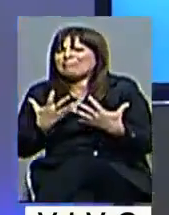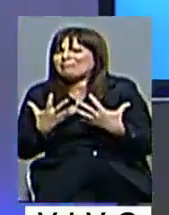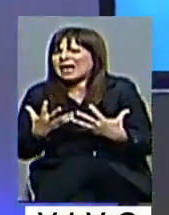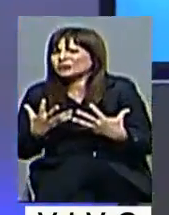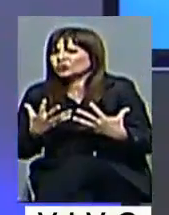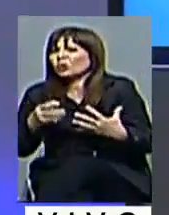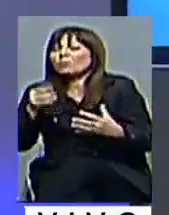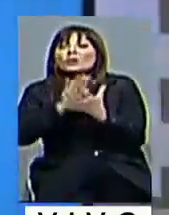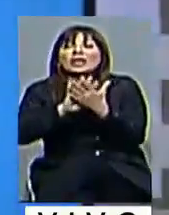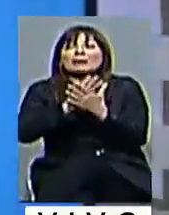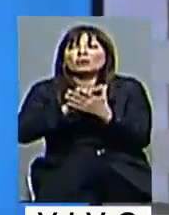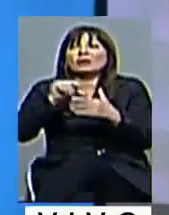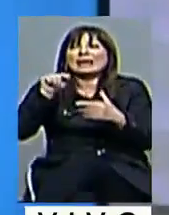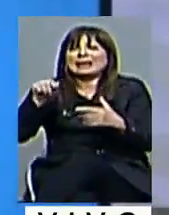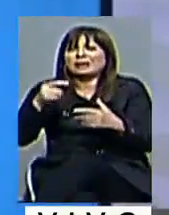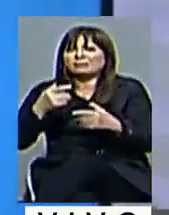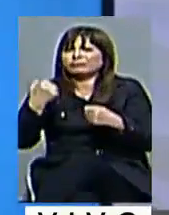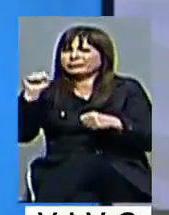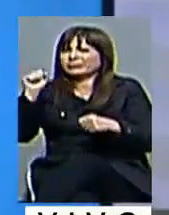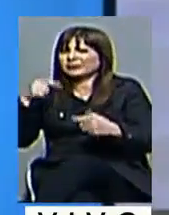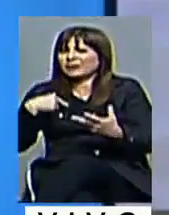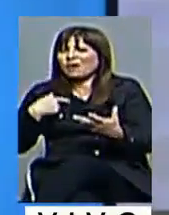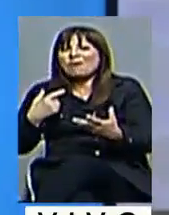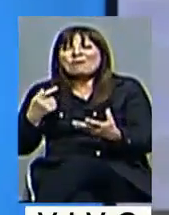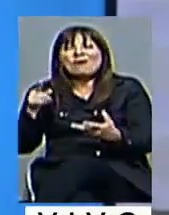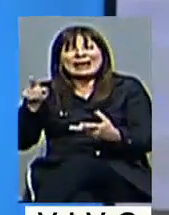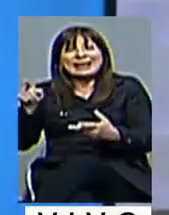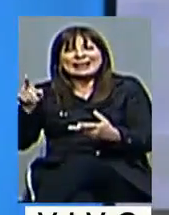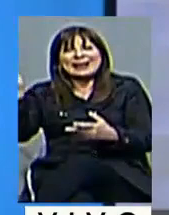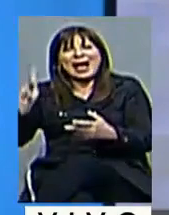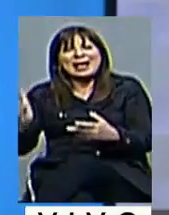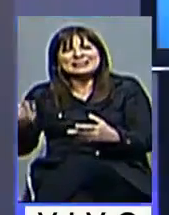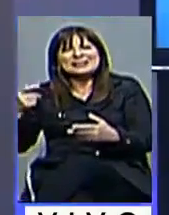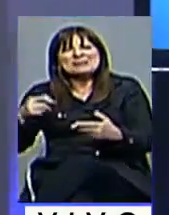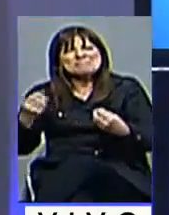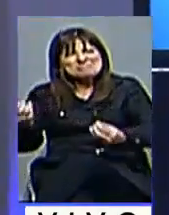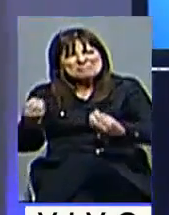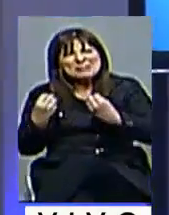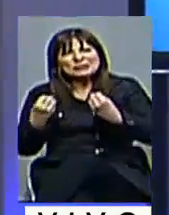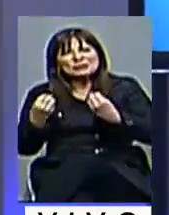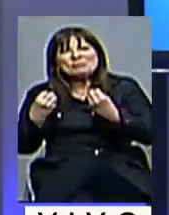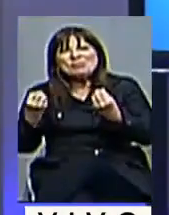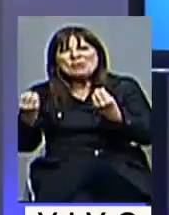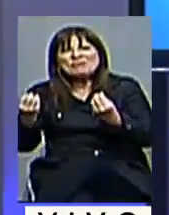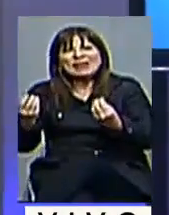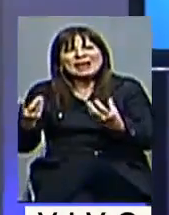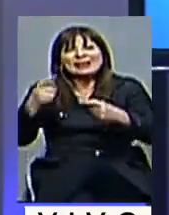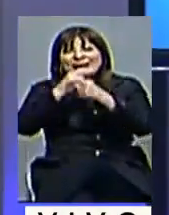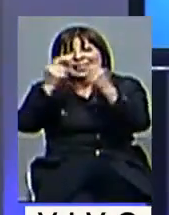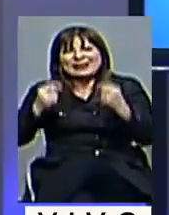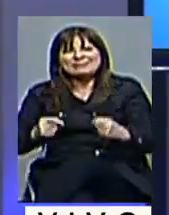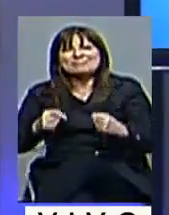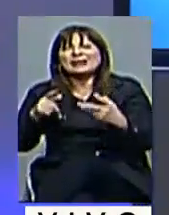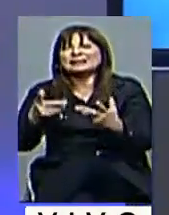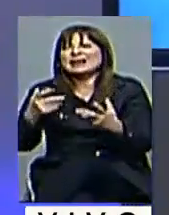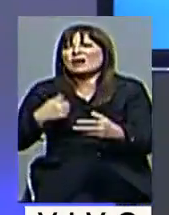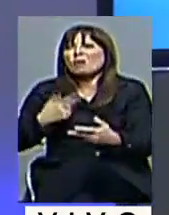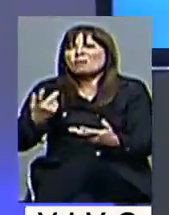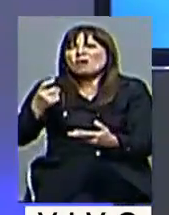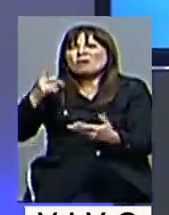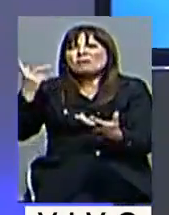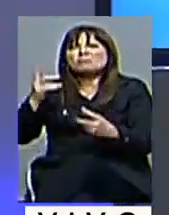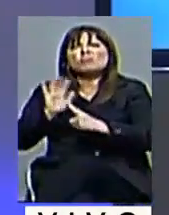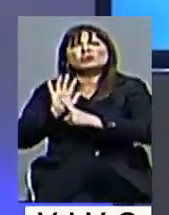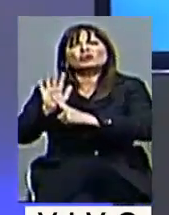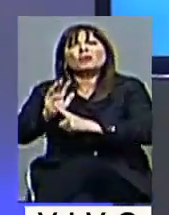José Antonio Kast en la campaña lo pasó fantástico. Él... partió de cero. Y demostró ser mucho más de lo que muchos pensaban, ¿eh? Sí. En cuanto a su capacidad de